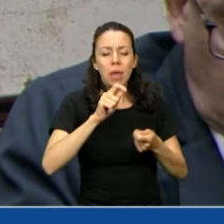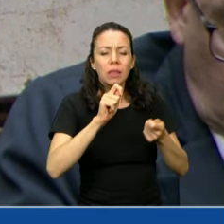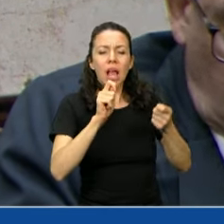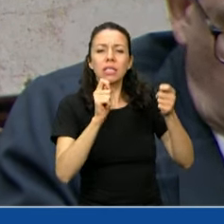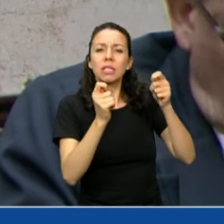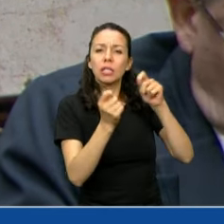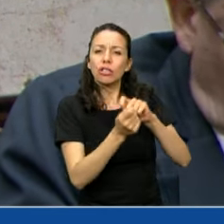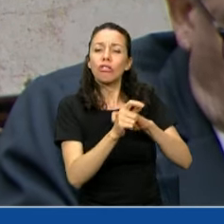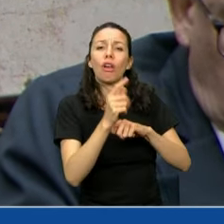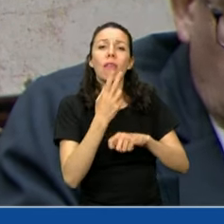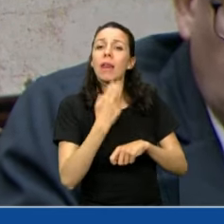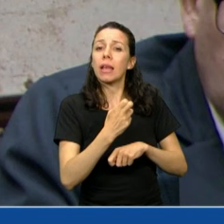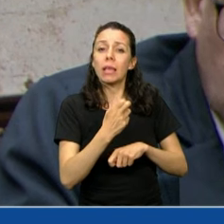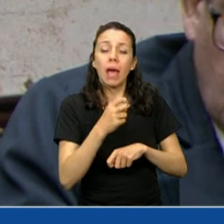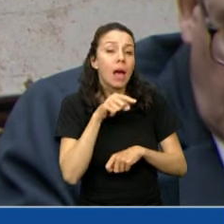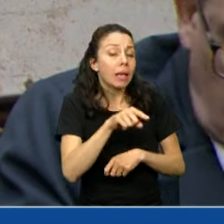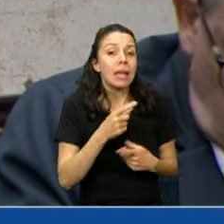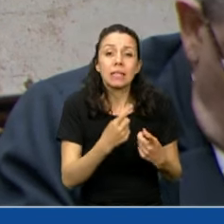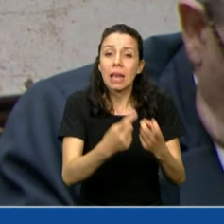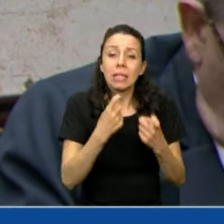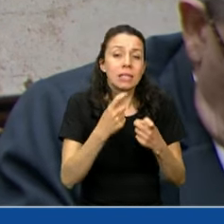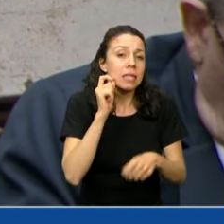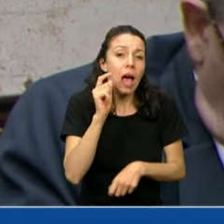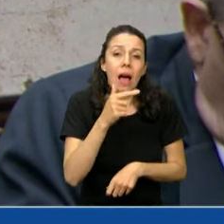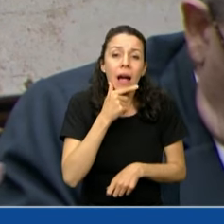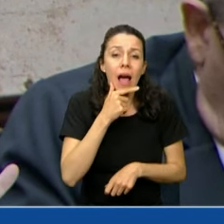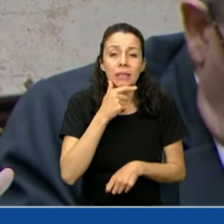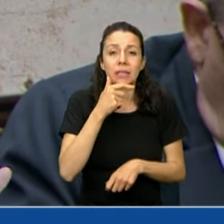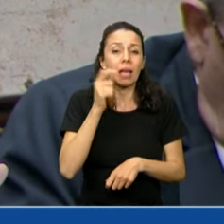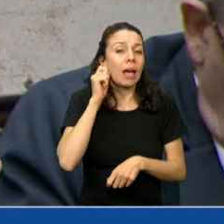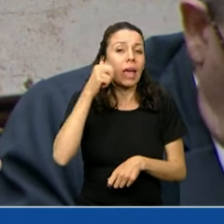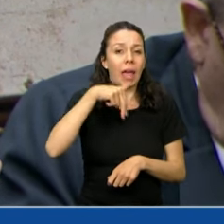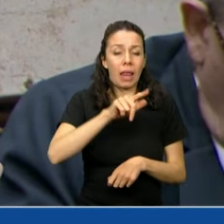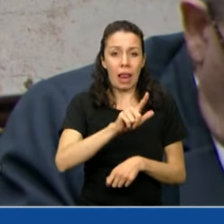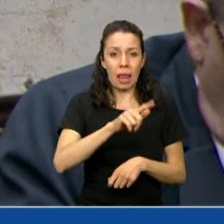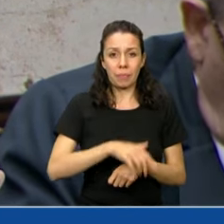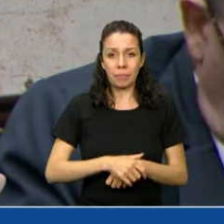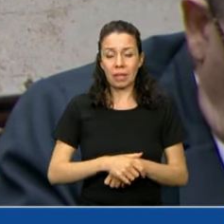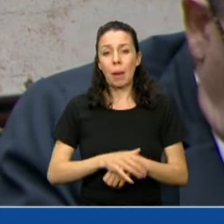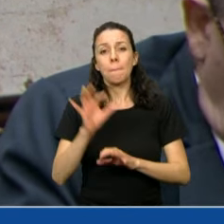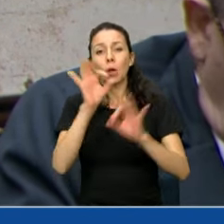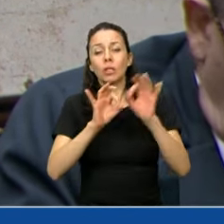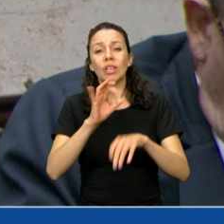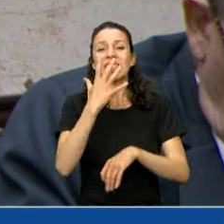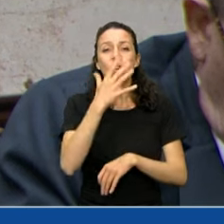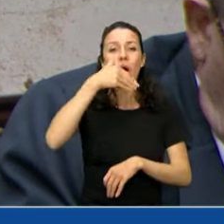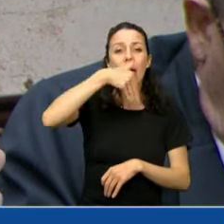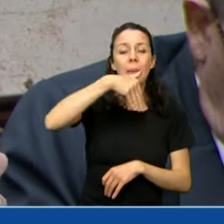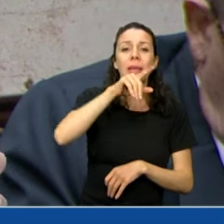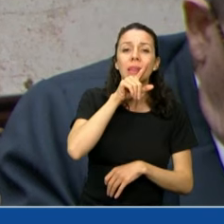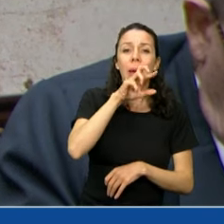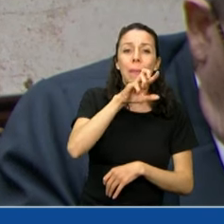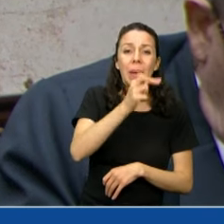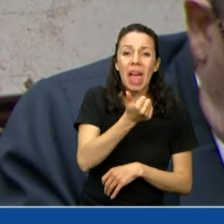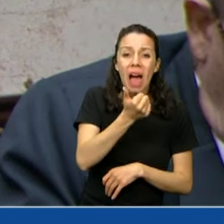el gnl es vital y clave un proyecto de cinco mtpa millones de toneladas de